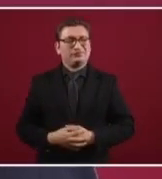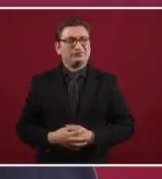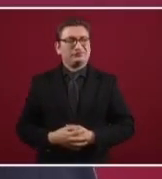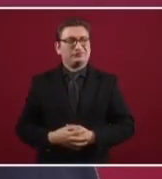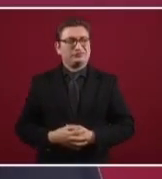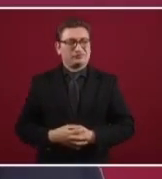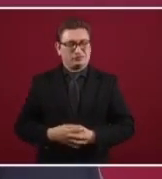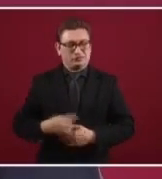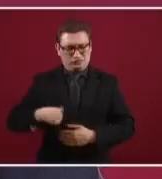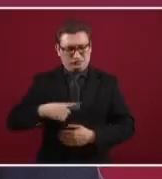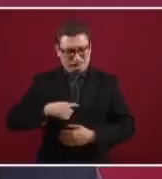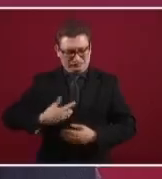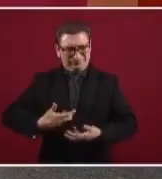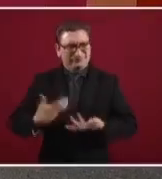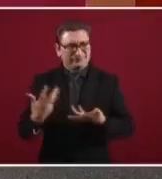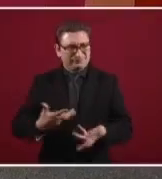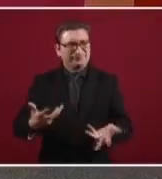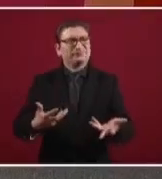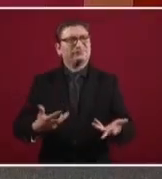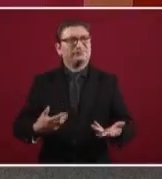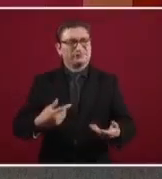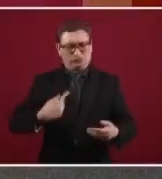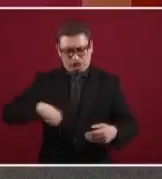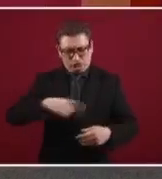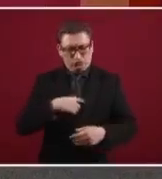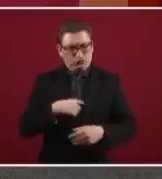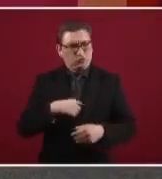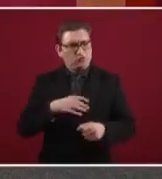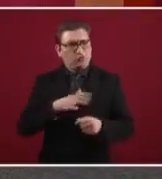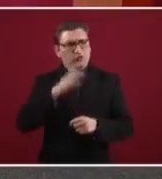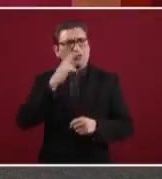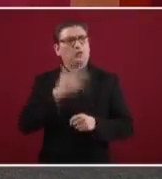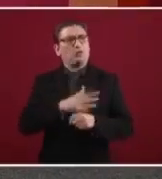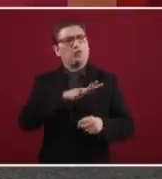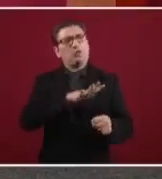nos hacemos cargo de